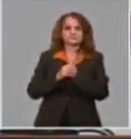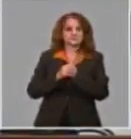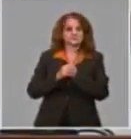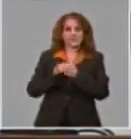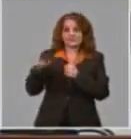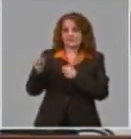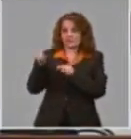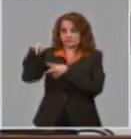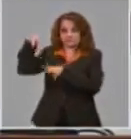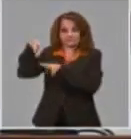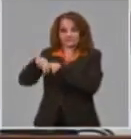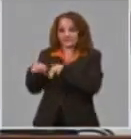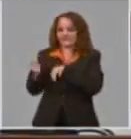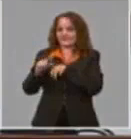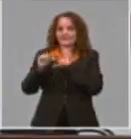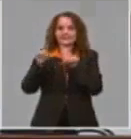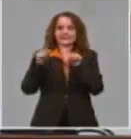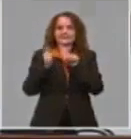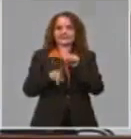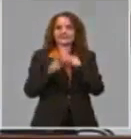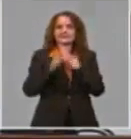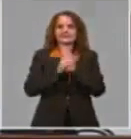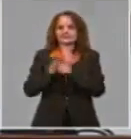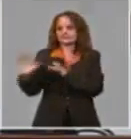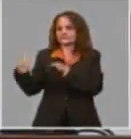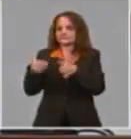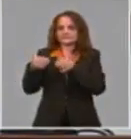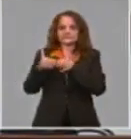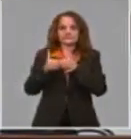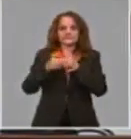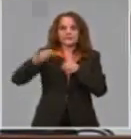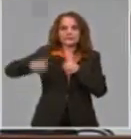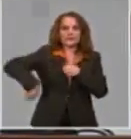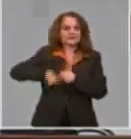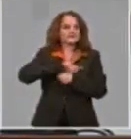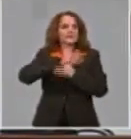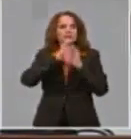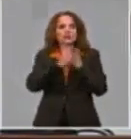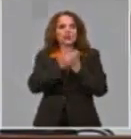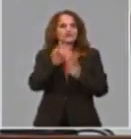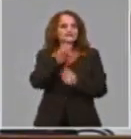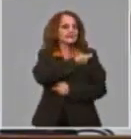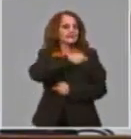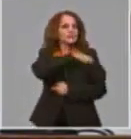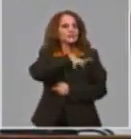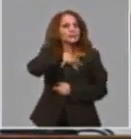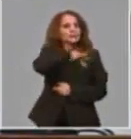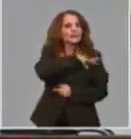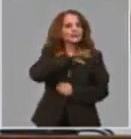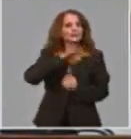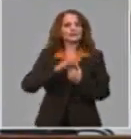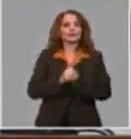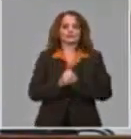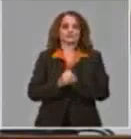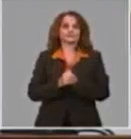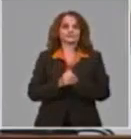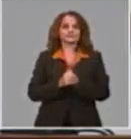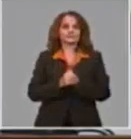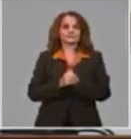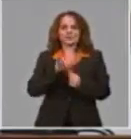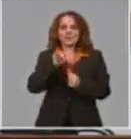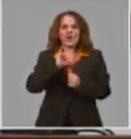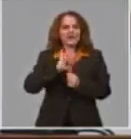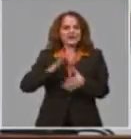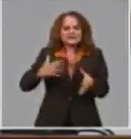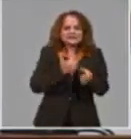lucran, se aprovechan de las necesidades de la población, se benefician a costa de las carencias que enfrentamos, le quitan el derecho